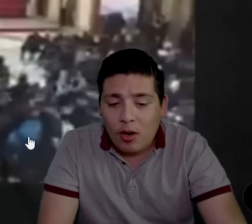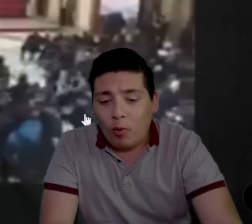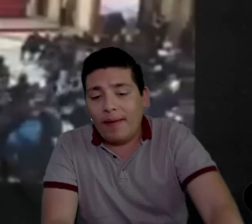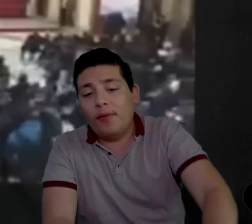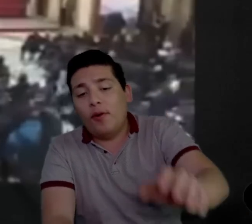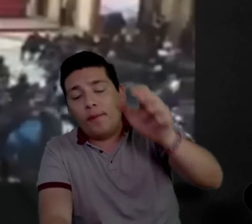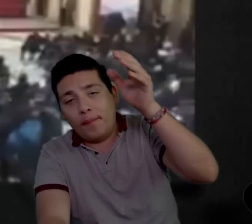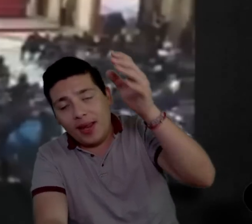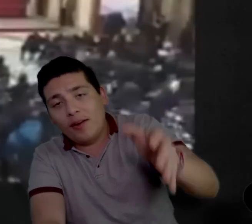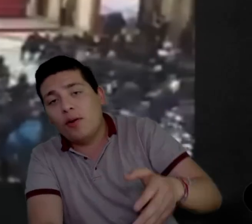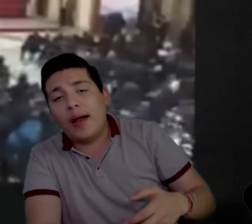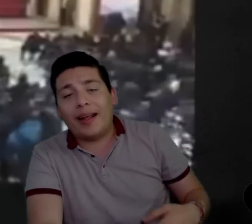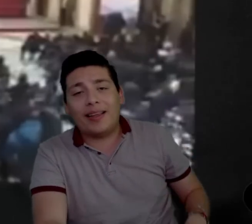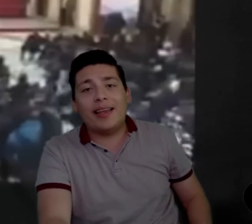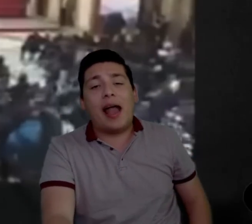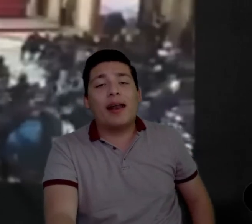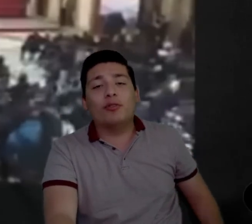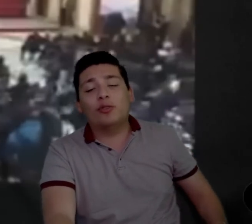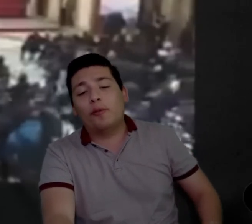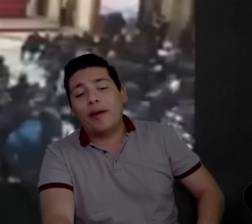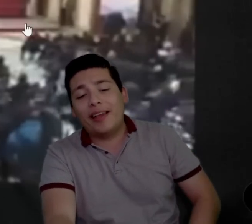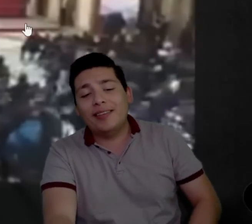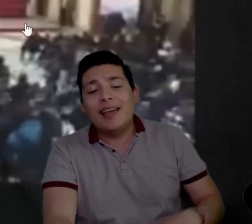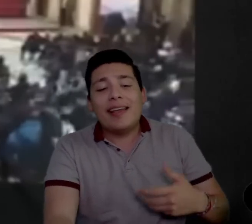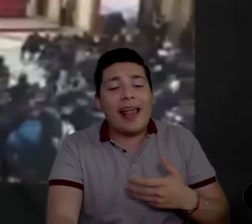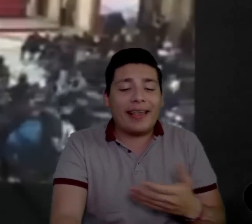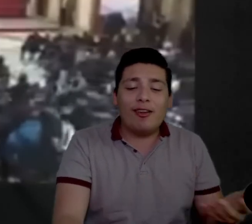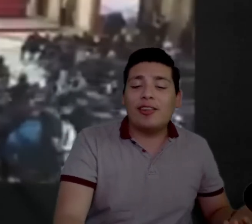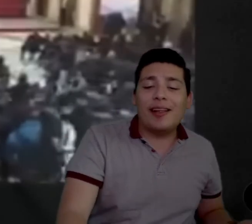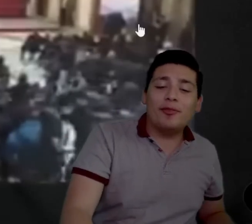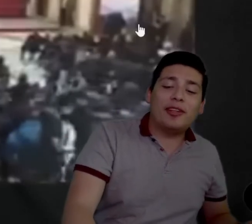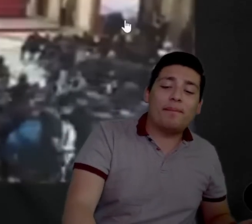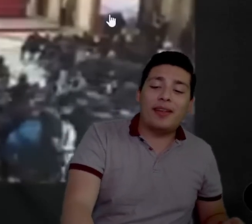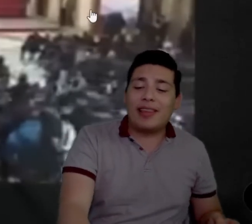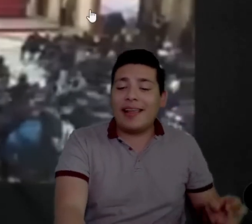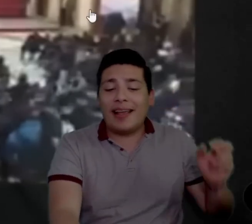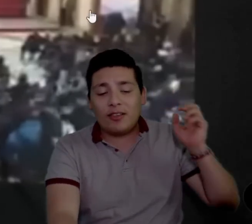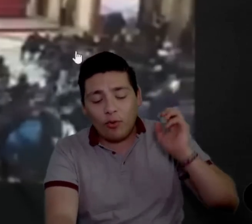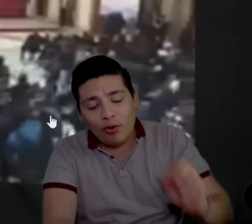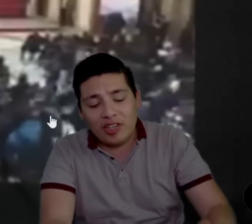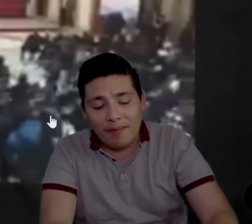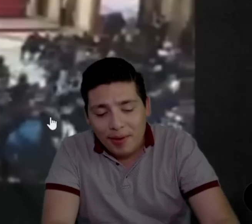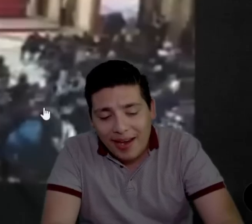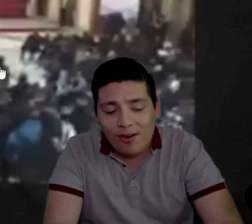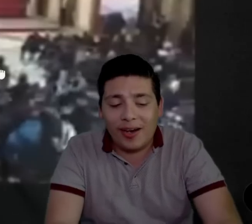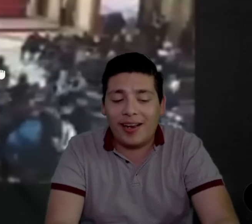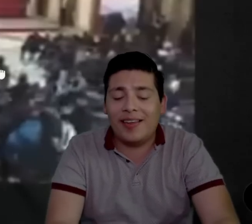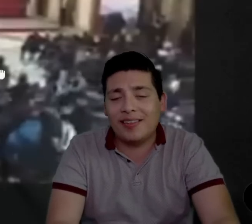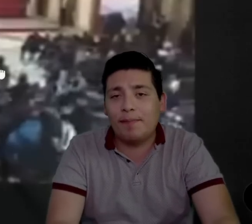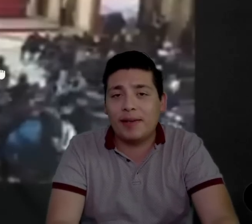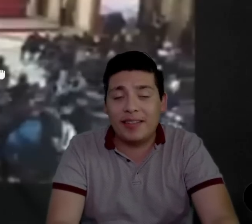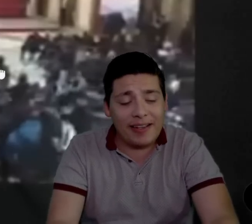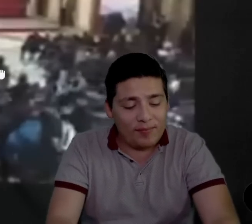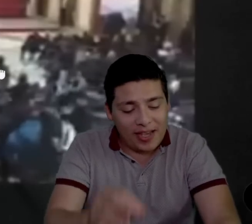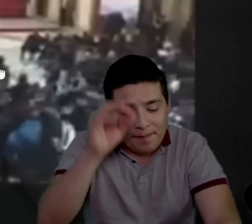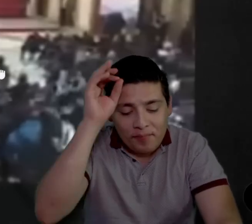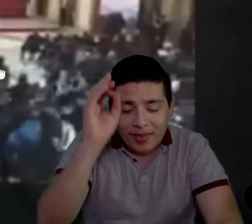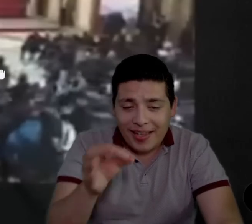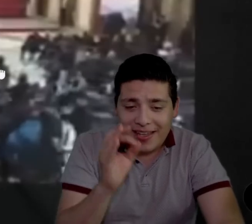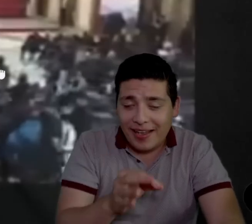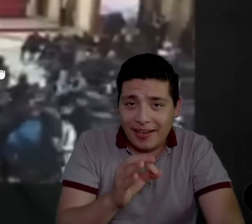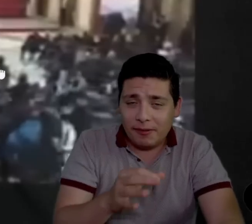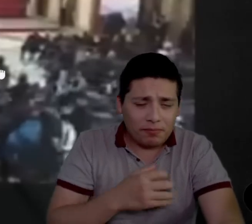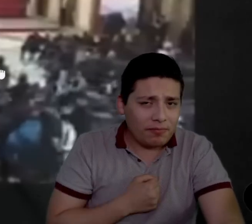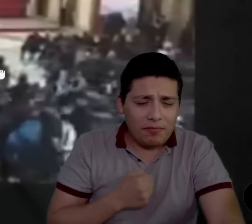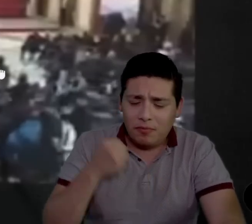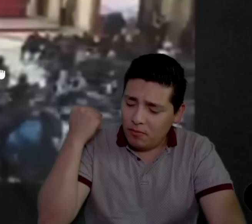español cuando vino aquí a nuestro país, y aquí lo tenemos en pantalla. Escuchen bien lo que le dice el presidente,